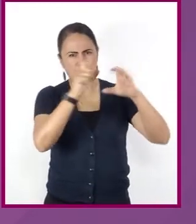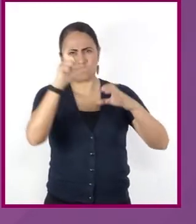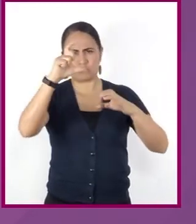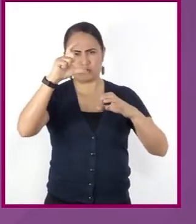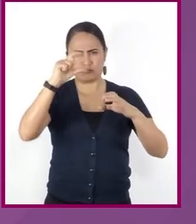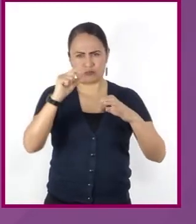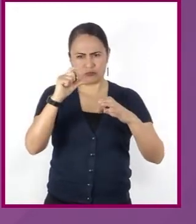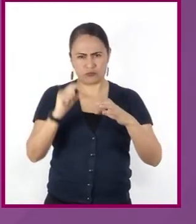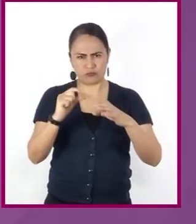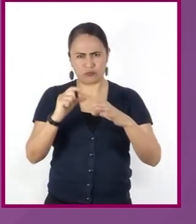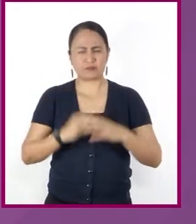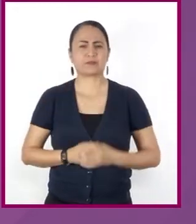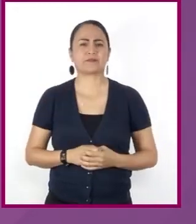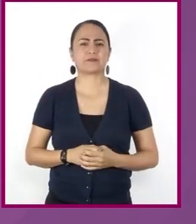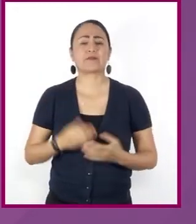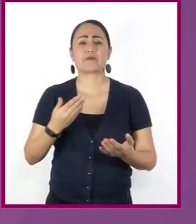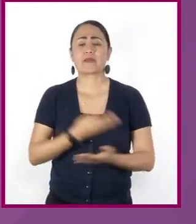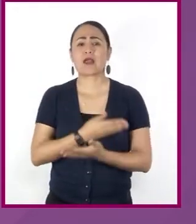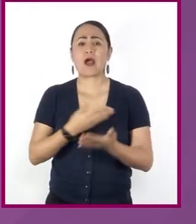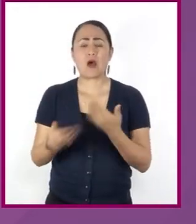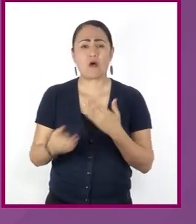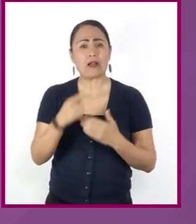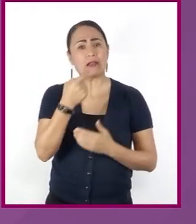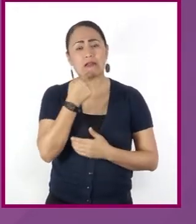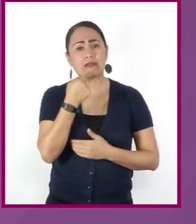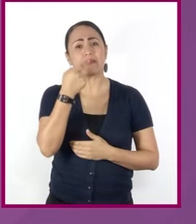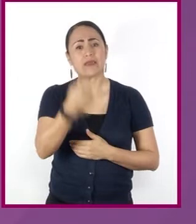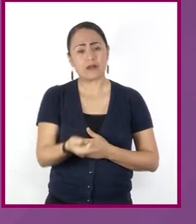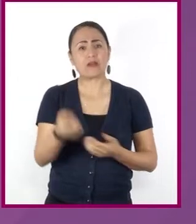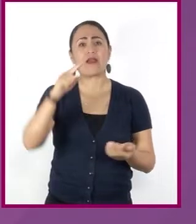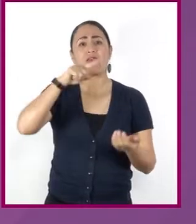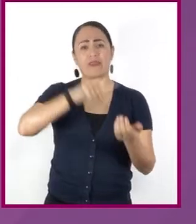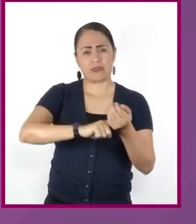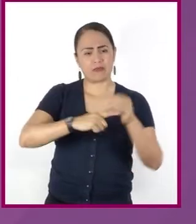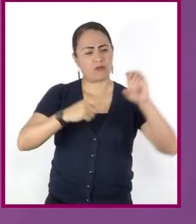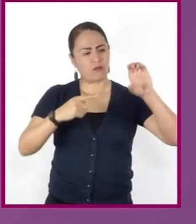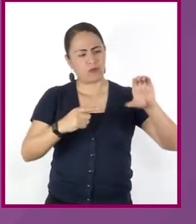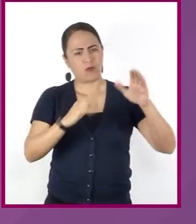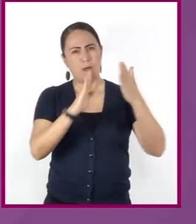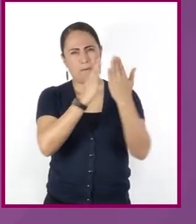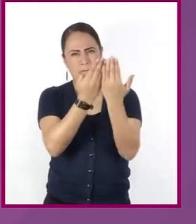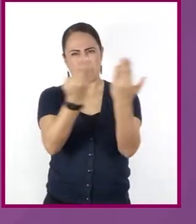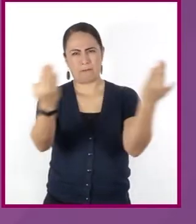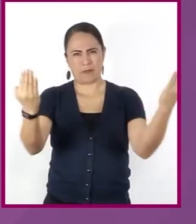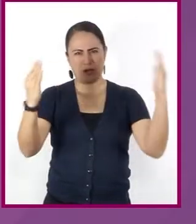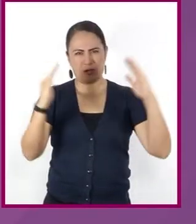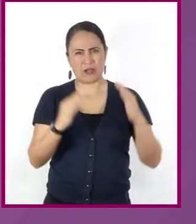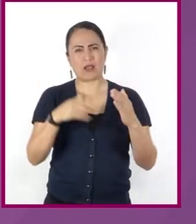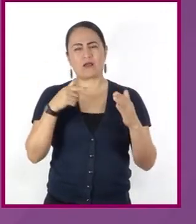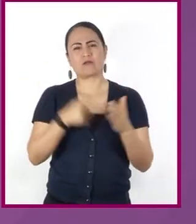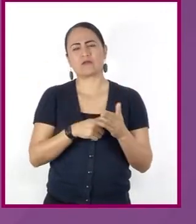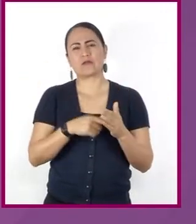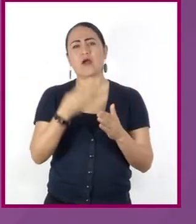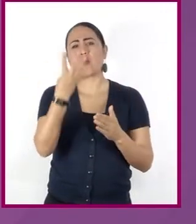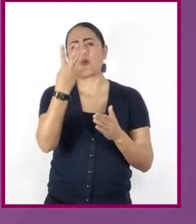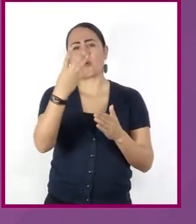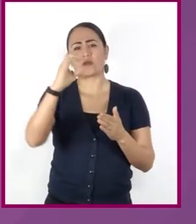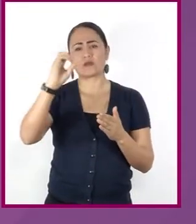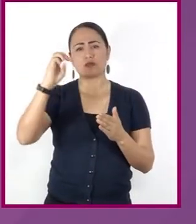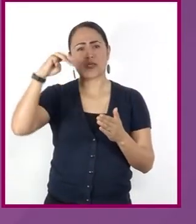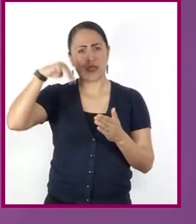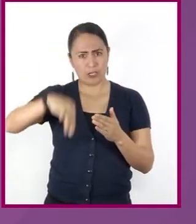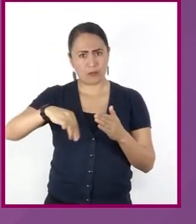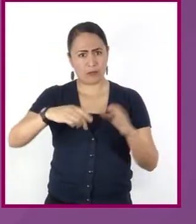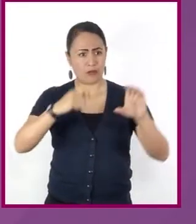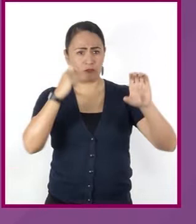medidas. Ahora le advirtieron que dentro del muro hay una tubería de 4 centímetros del lugar en